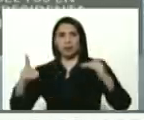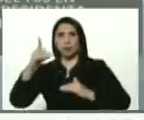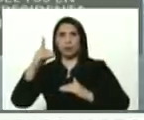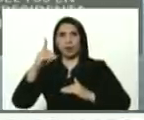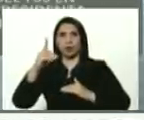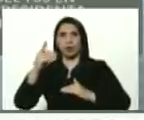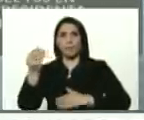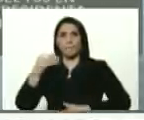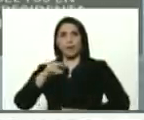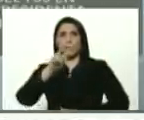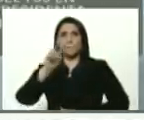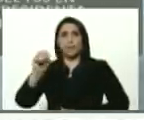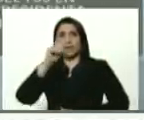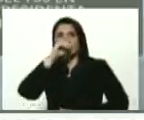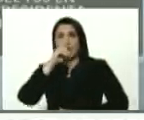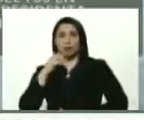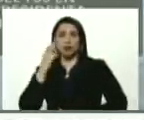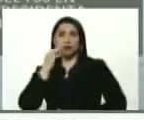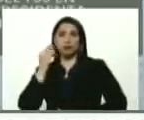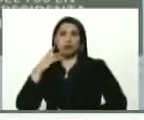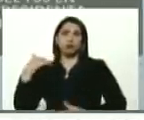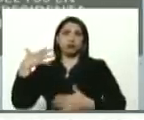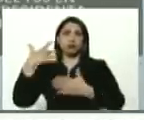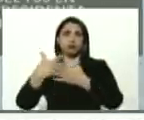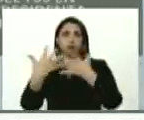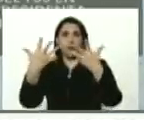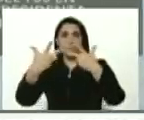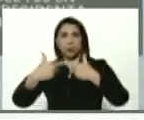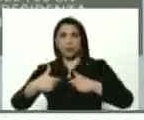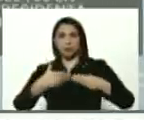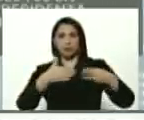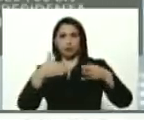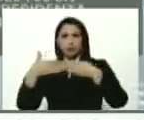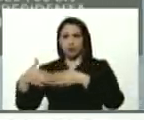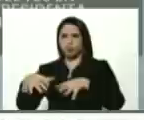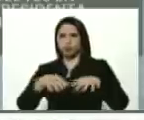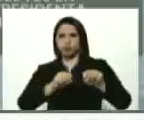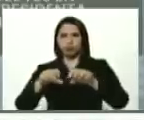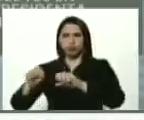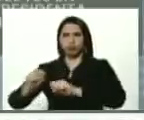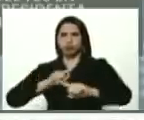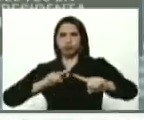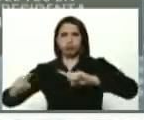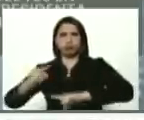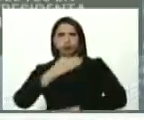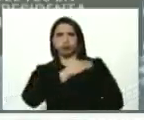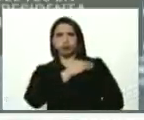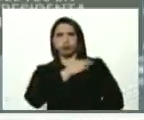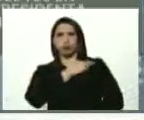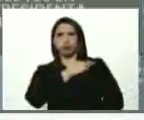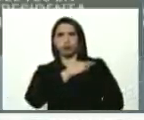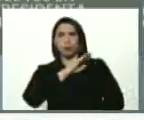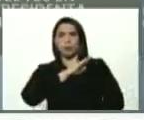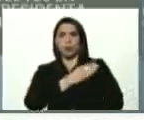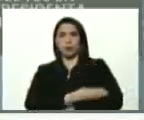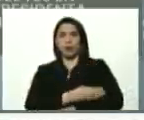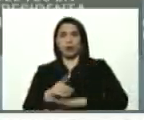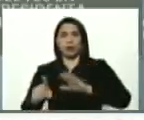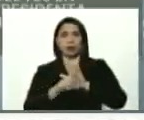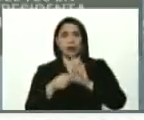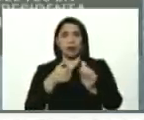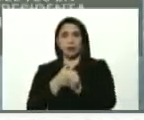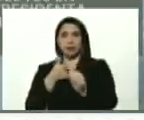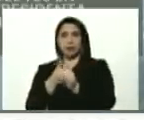Tiene más de 20 años de experiencia en la administración pública, ocupó direcciones en Poder Legislativo, asistente jurídico